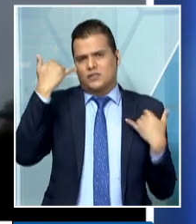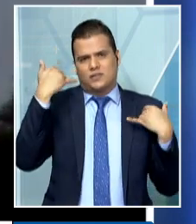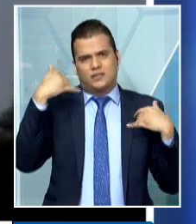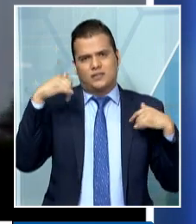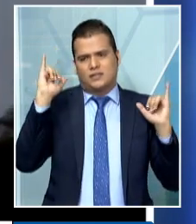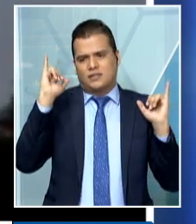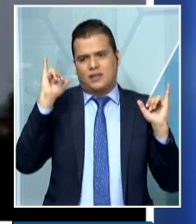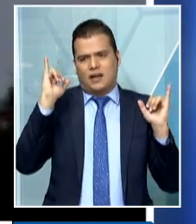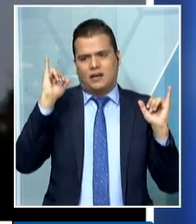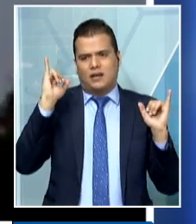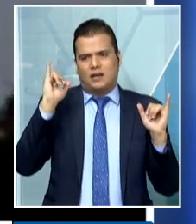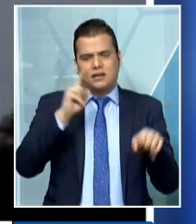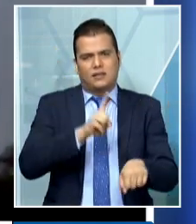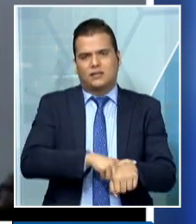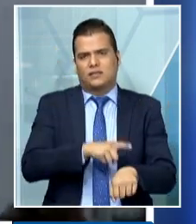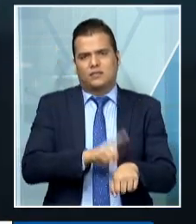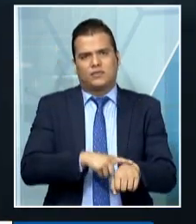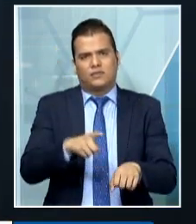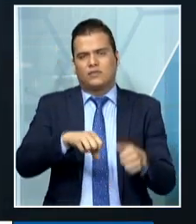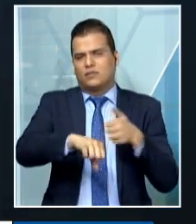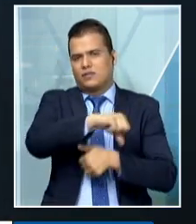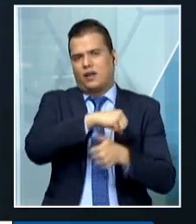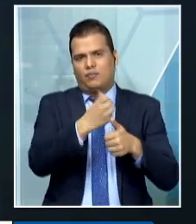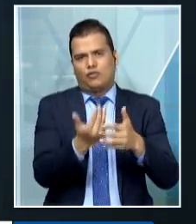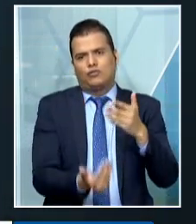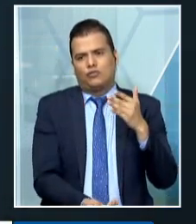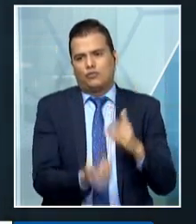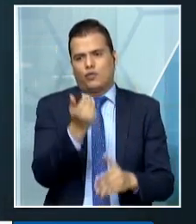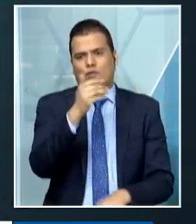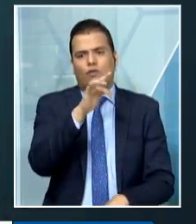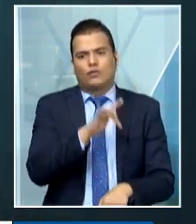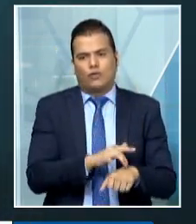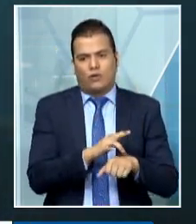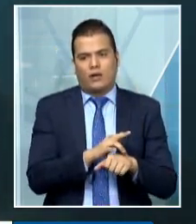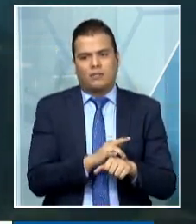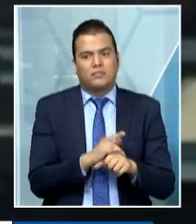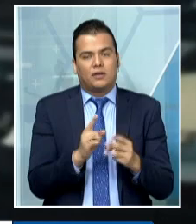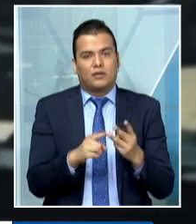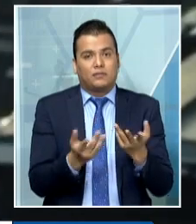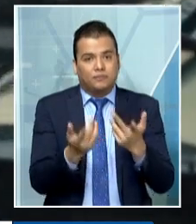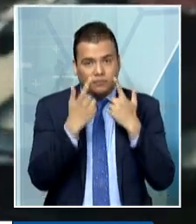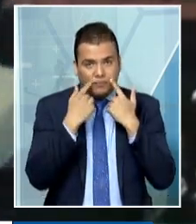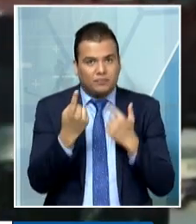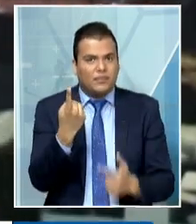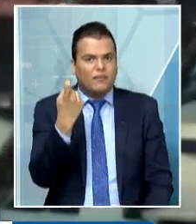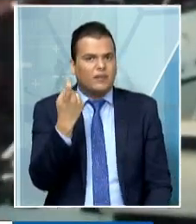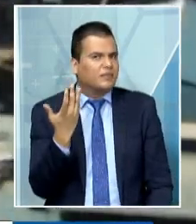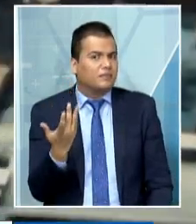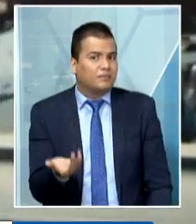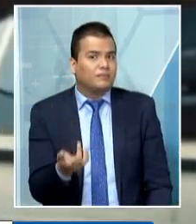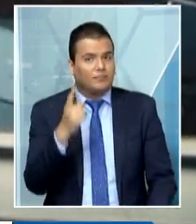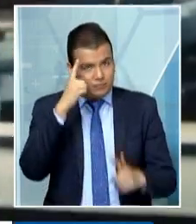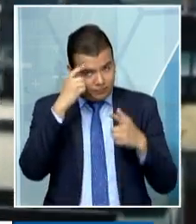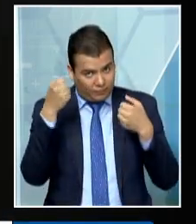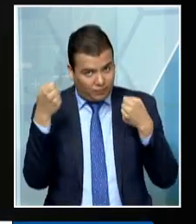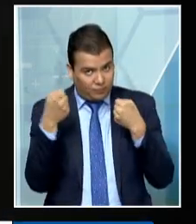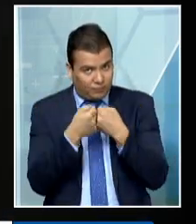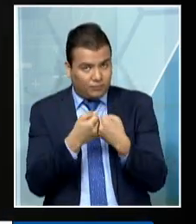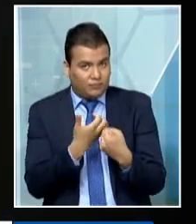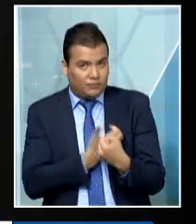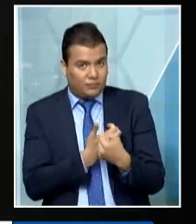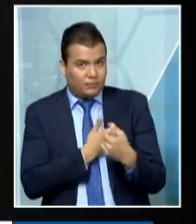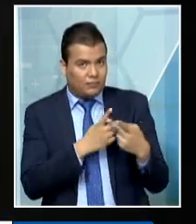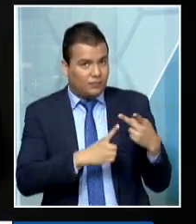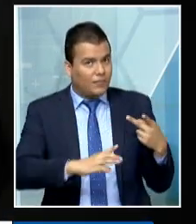vuelo reglamentarias y que había que reemplazarlo por otro aparato. Hoy se conoció que lo que hacía falta era un convenio entre la alcaldía